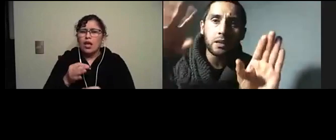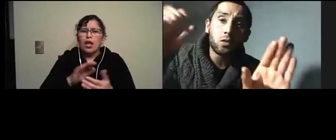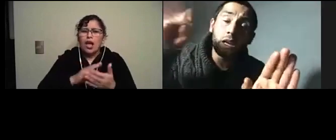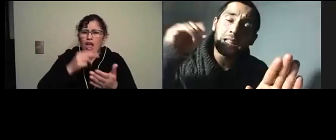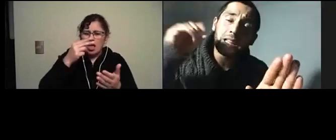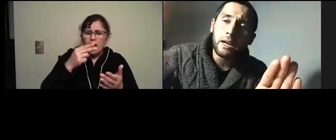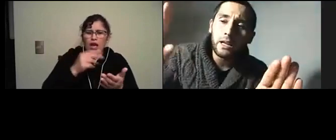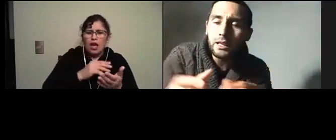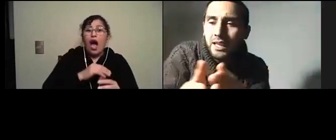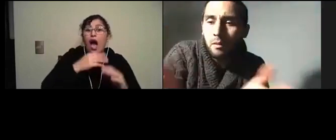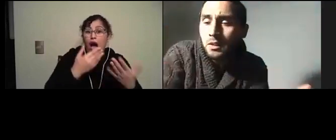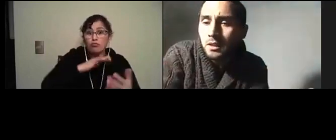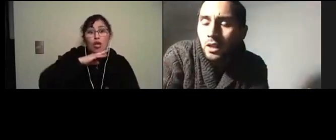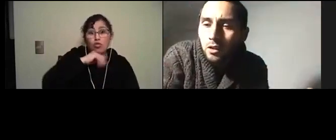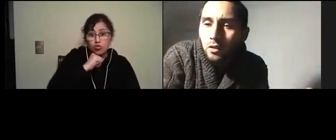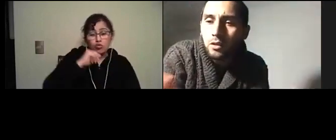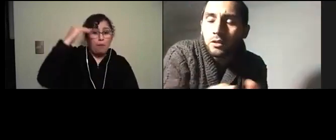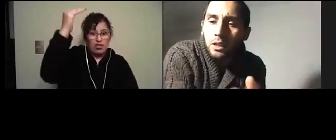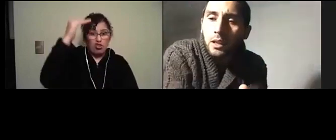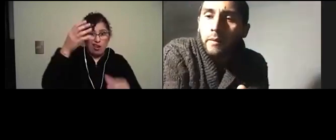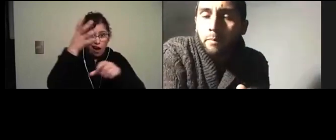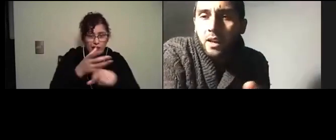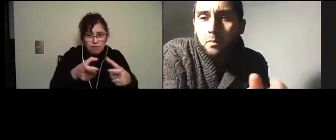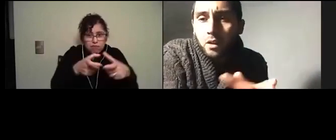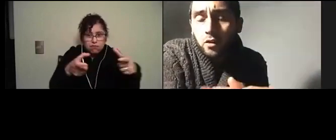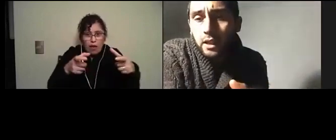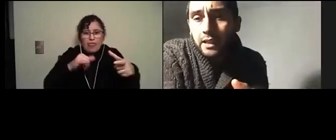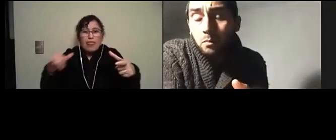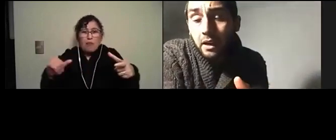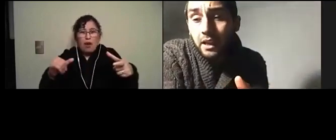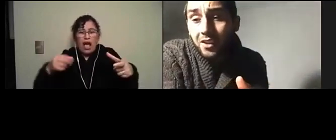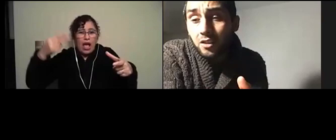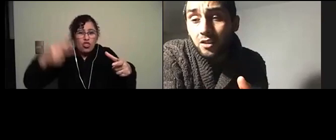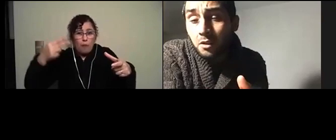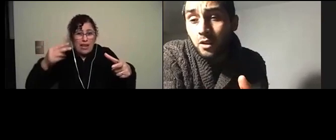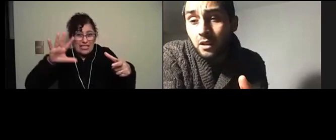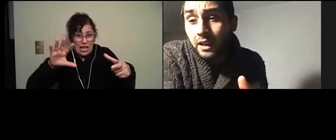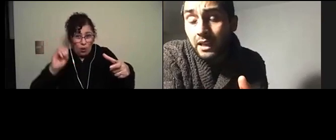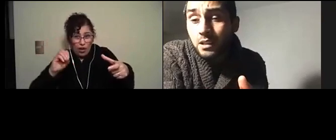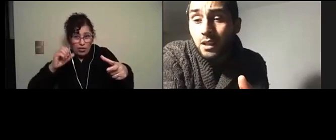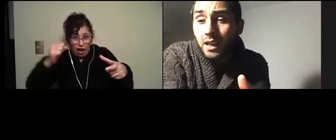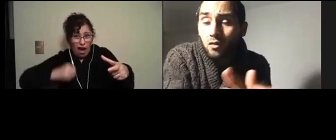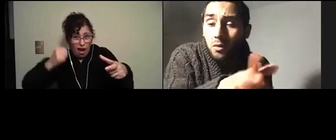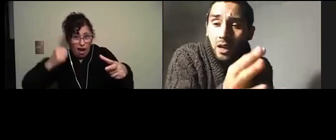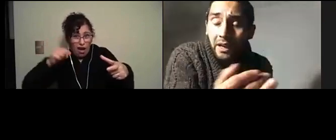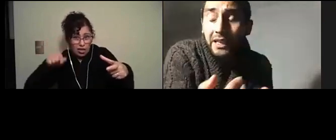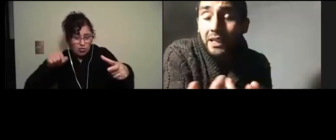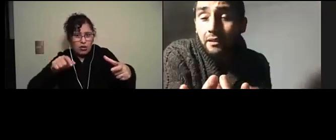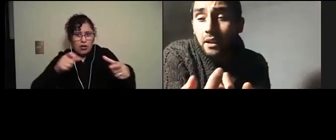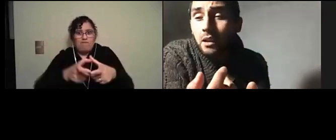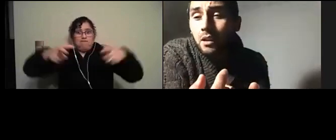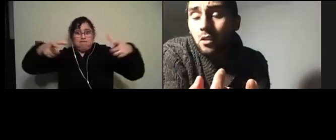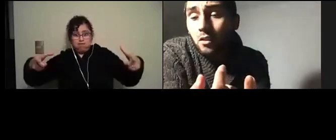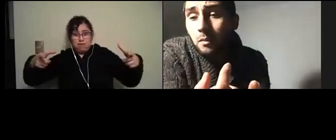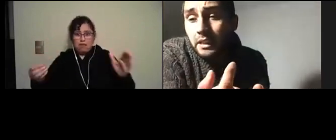tener todas estas más, ¿y qué vamos a hacer con esto? Entonces, es por eso que hace un par de años se comenzó a trabajar en Chile en un programa que tiene que